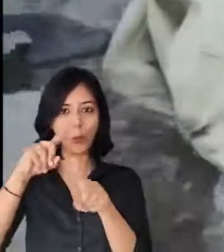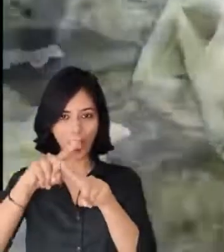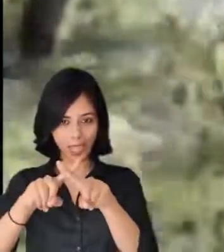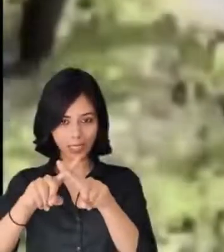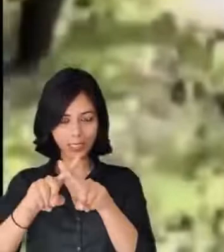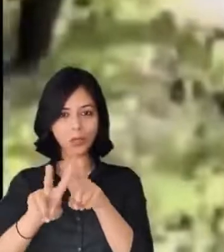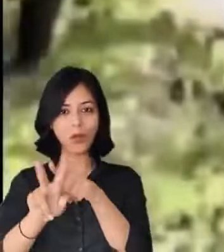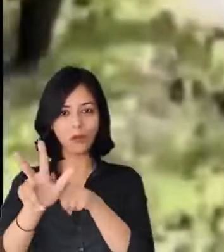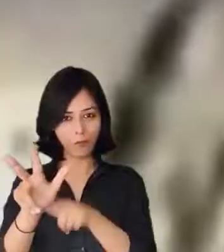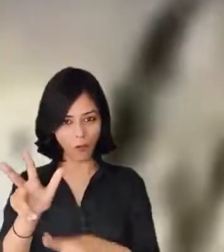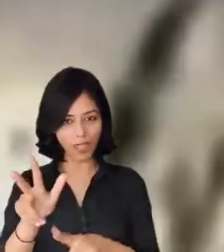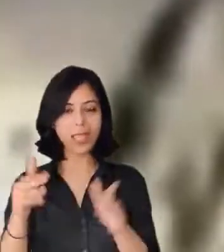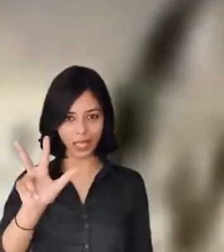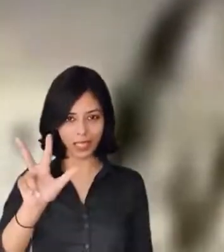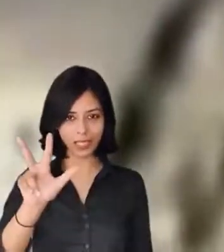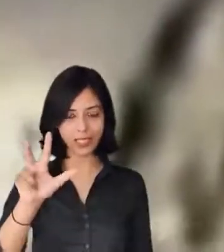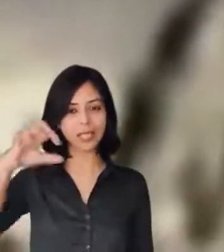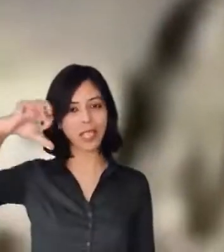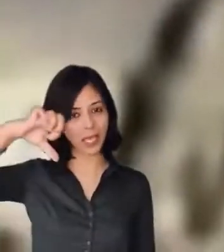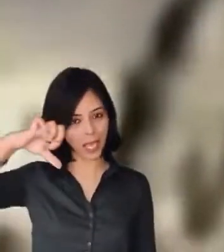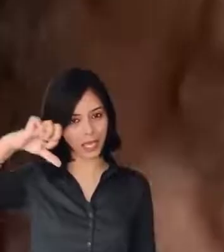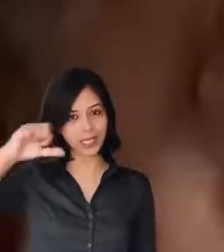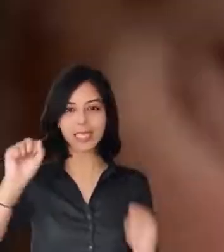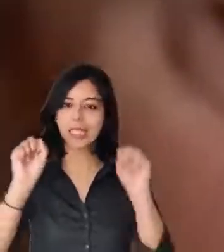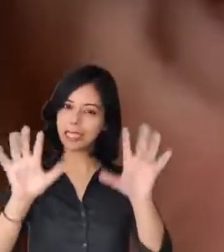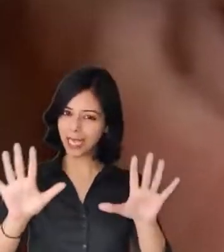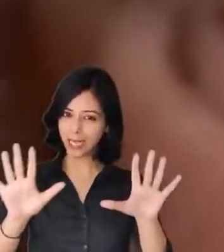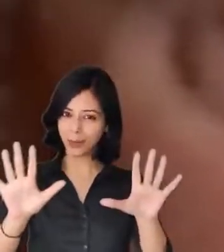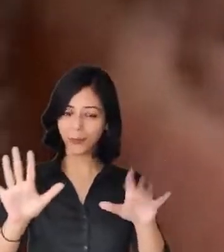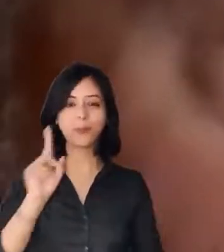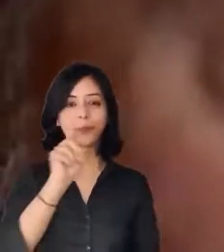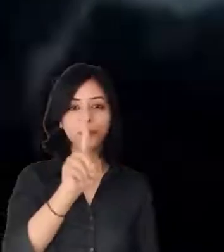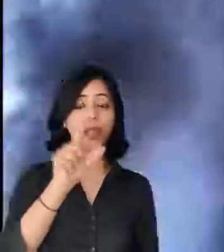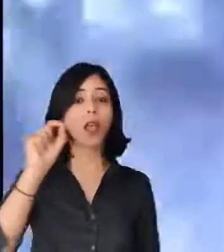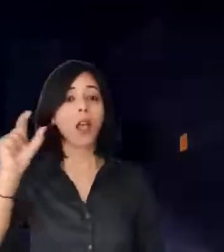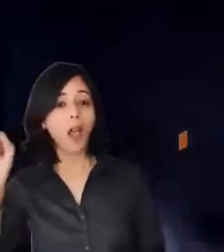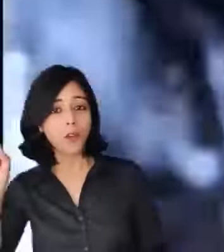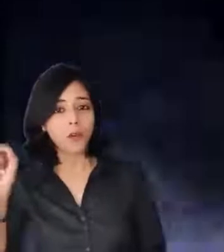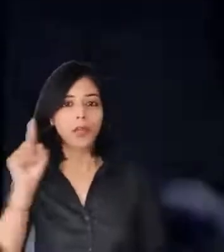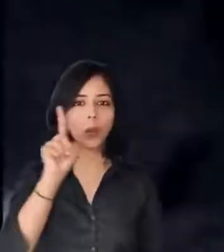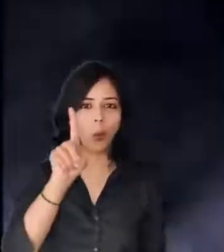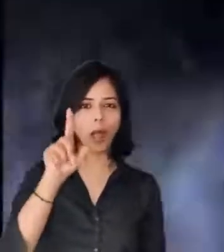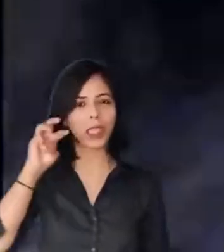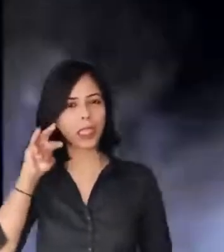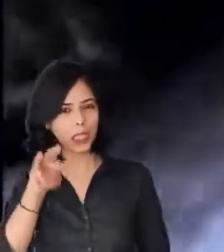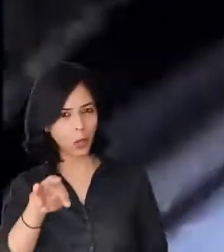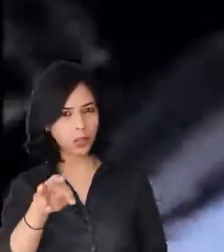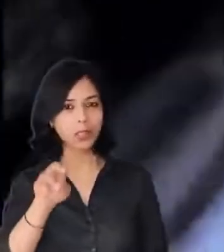el crimen. Los horarios no coincidían. Él no podía haber arrojado el cuerpo al agua.